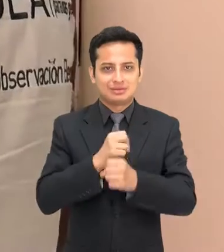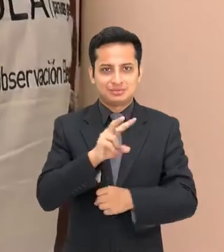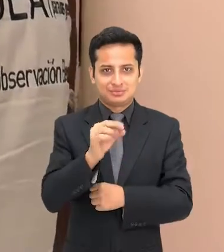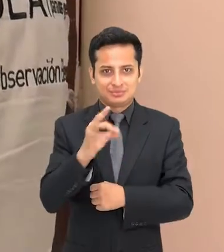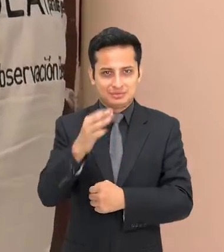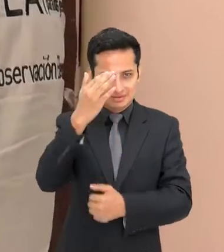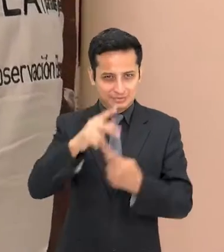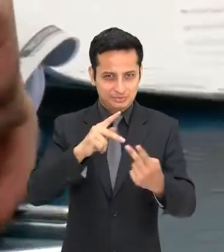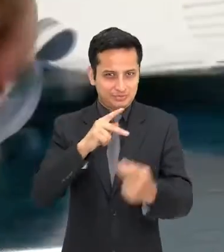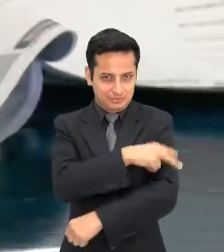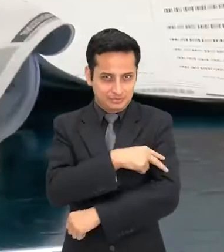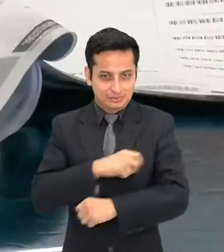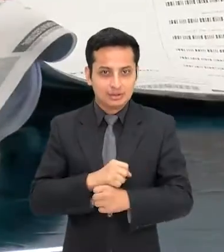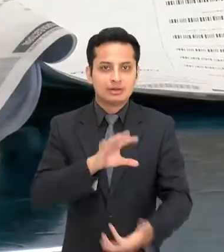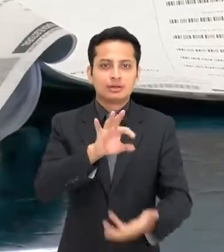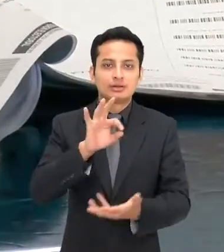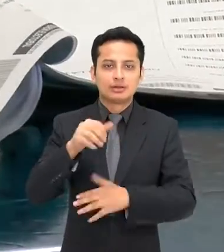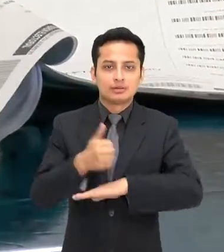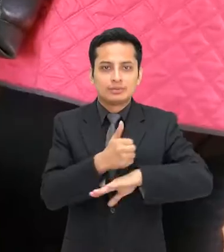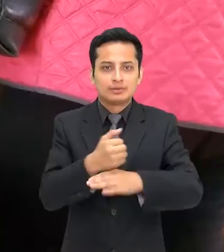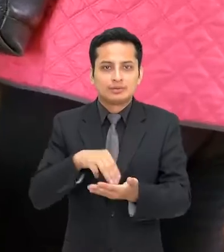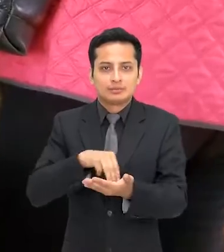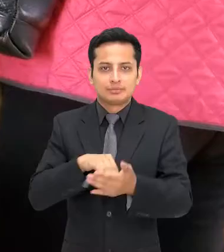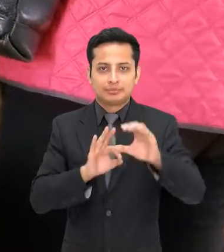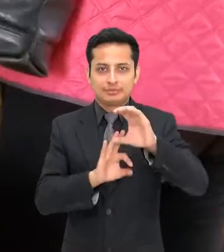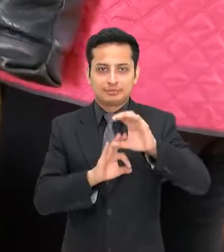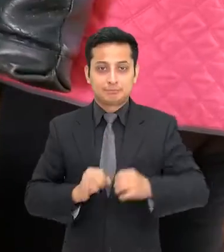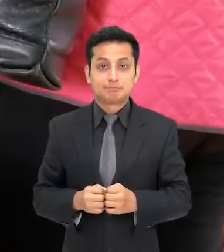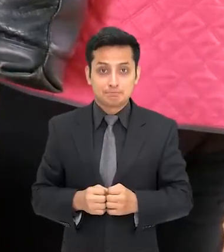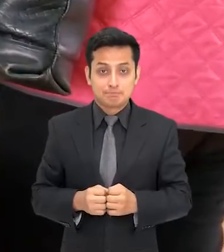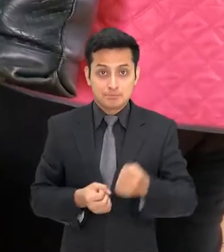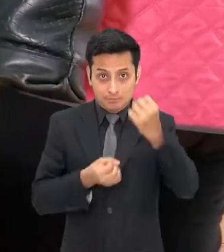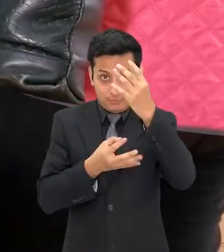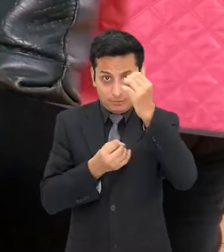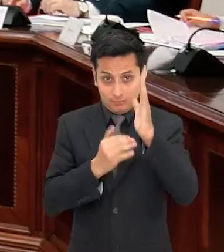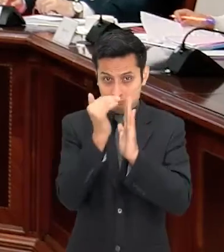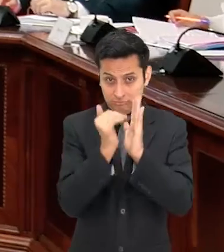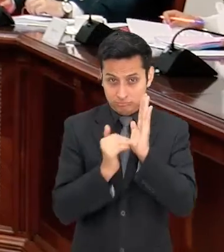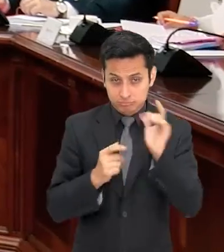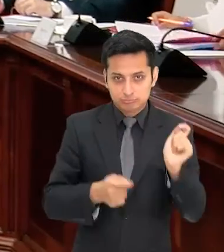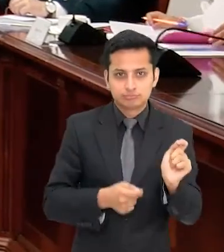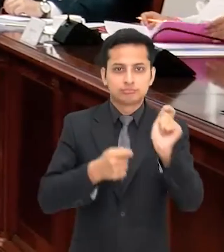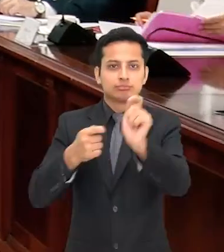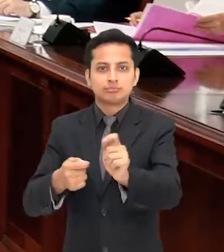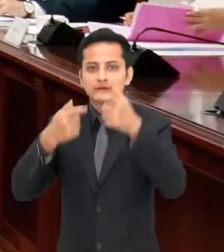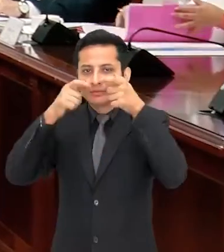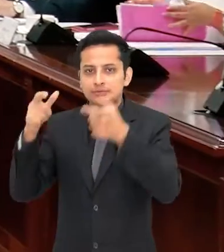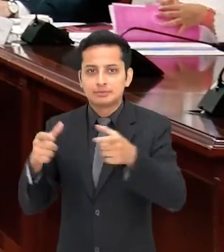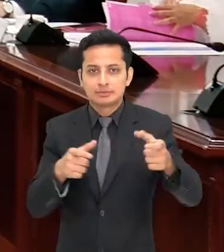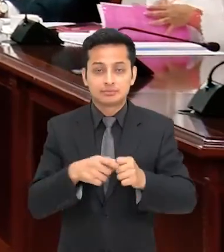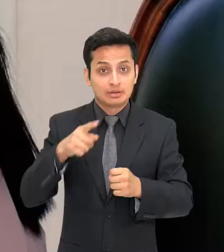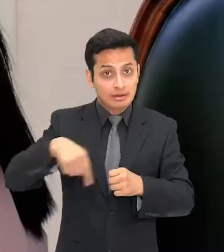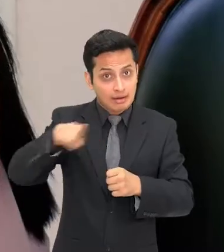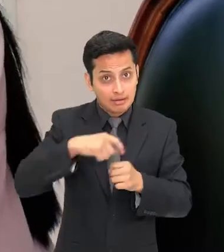seccionales 2019 y elección de autoridades del Consejo de Participación Ciudadana y Control Social. Este informe se remitirá a la